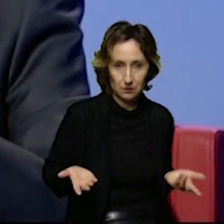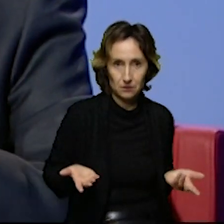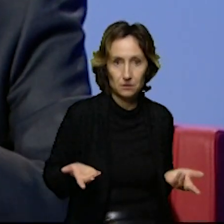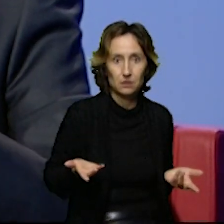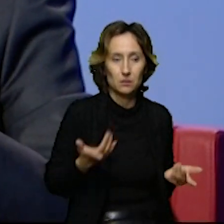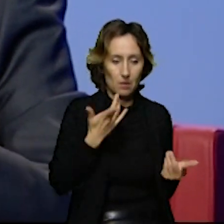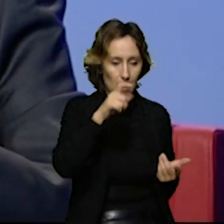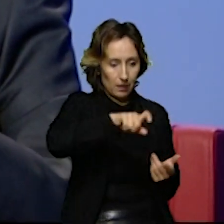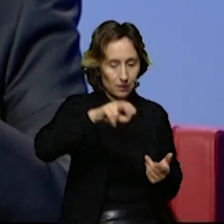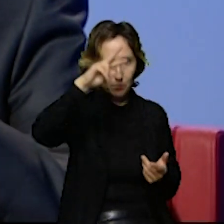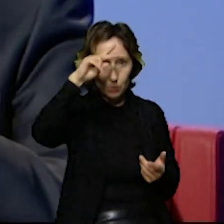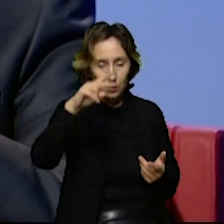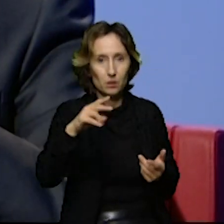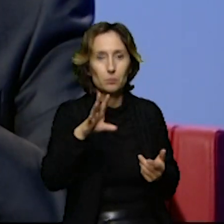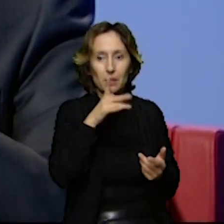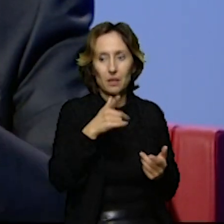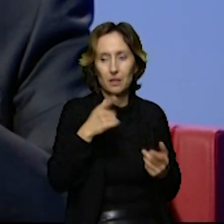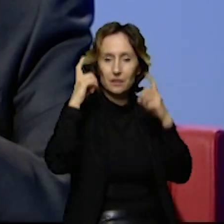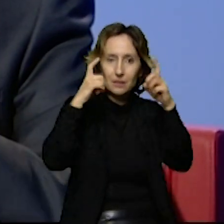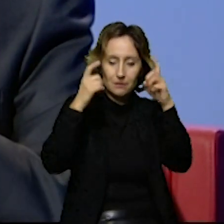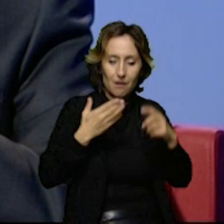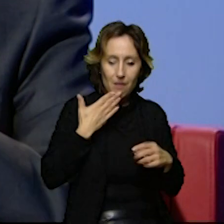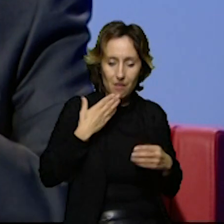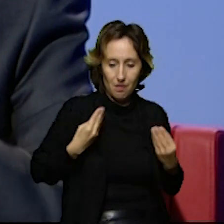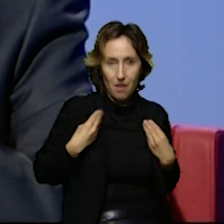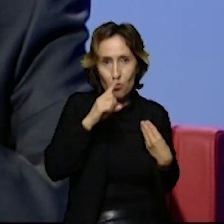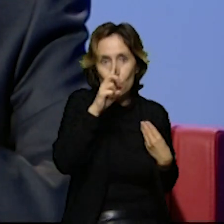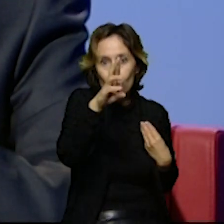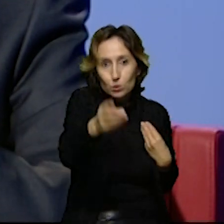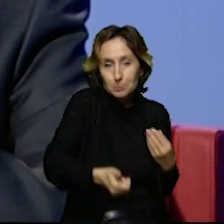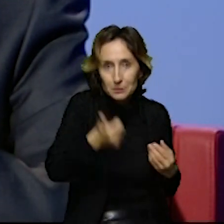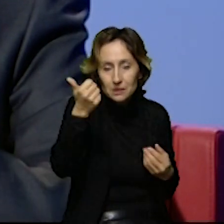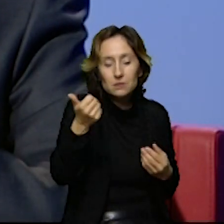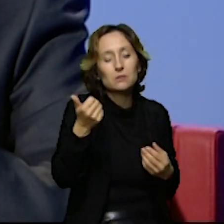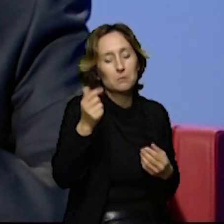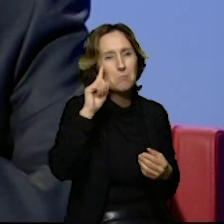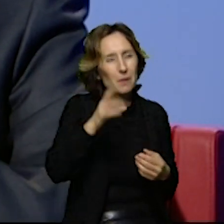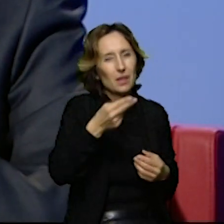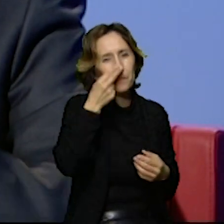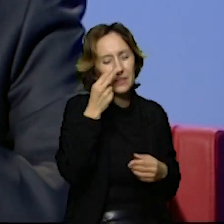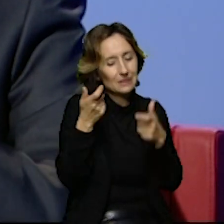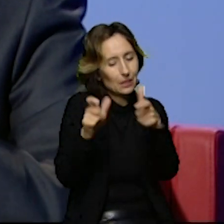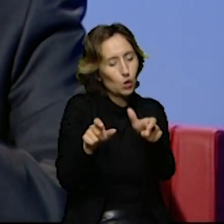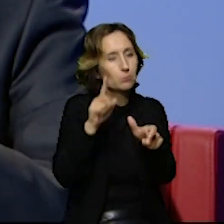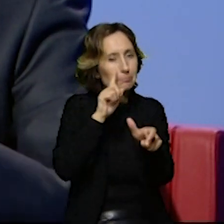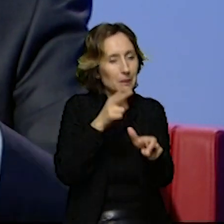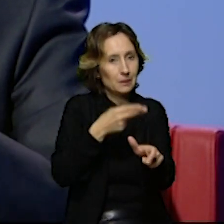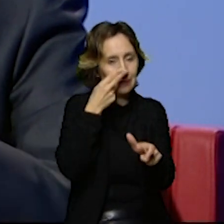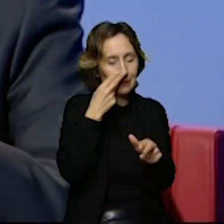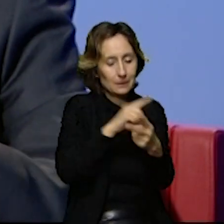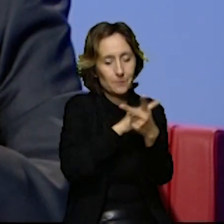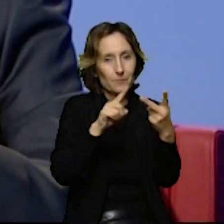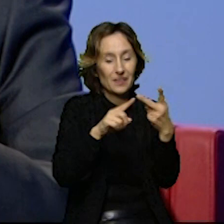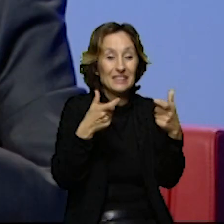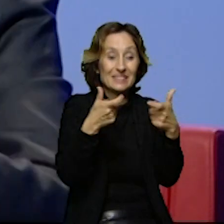inquietud por la salud y el ser más longevos, eso es importante, ¿no? A mí me parece que es un sector fundamental. Y luego el sector de